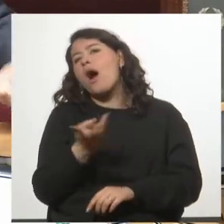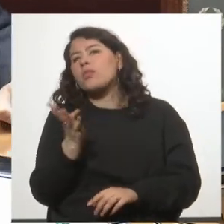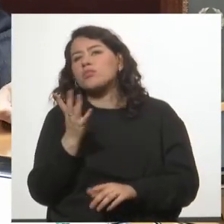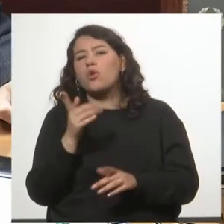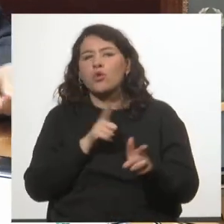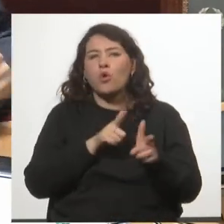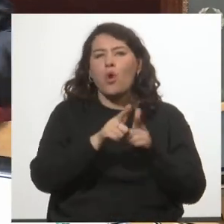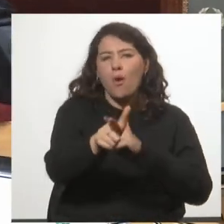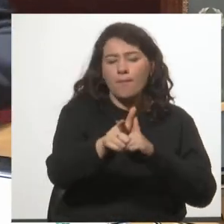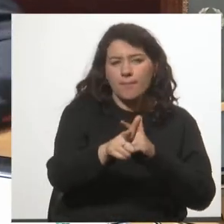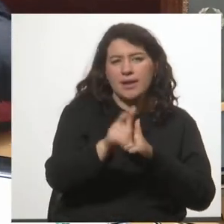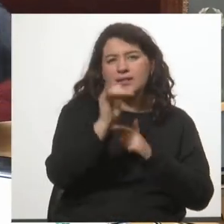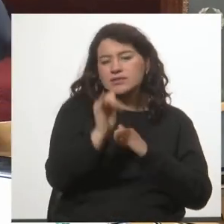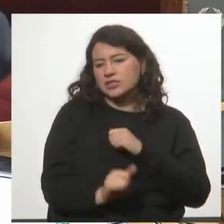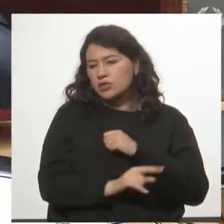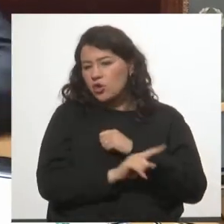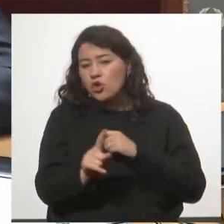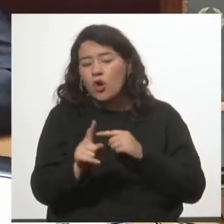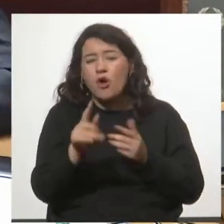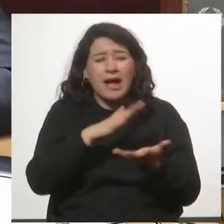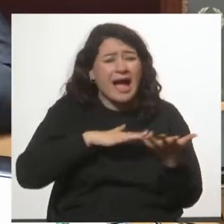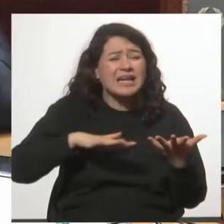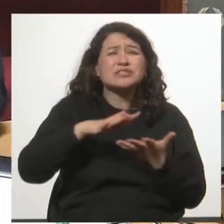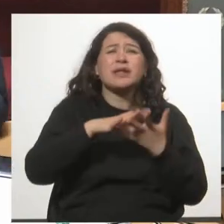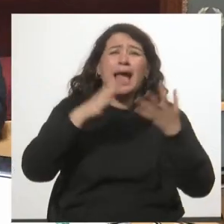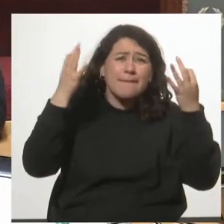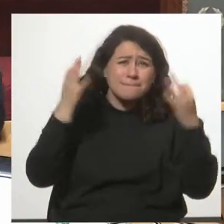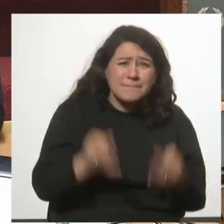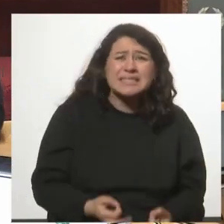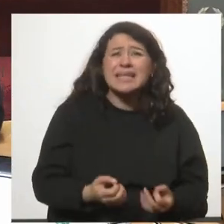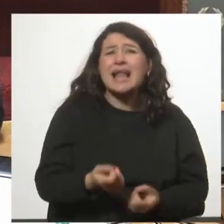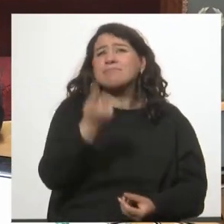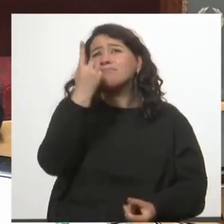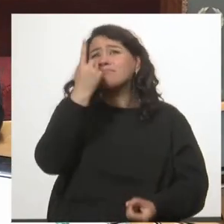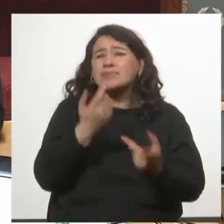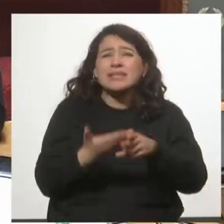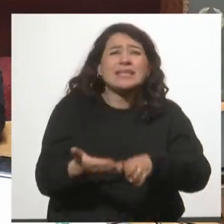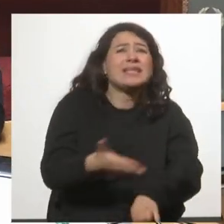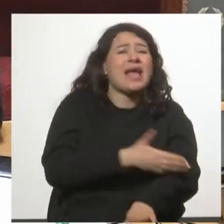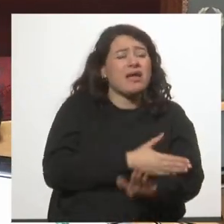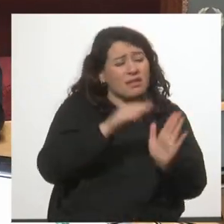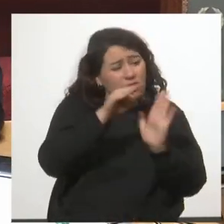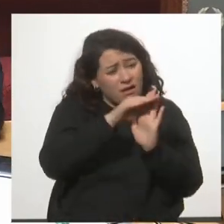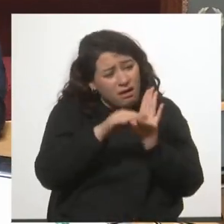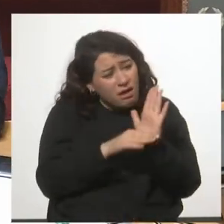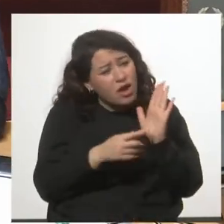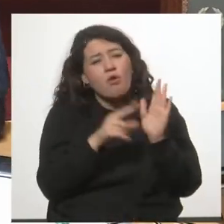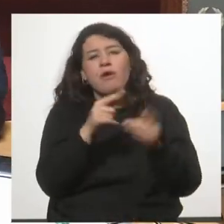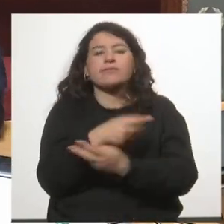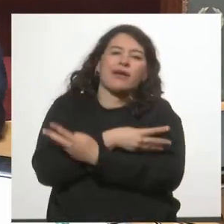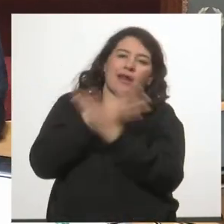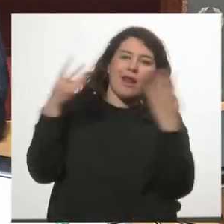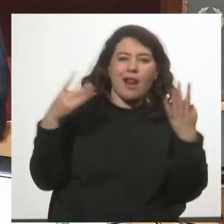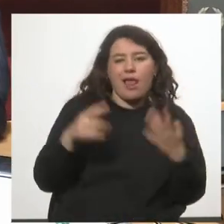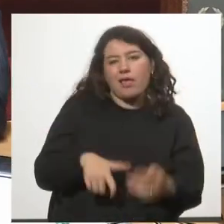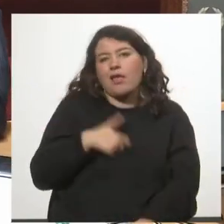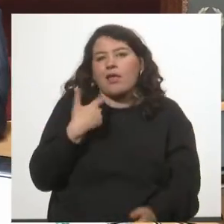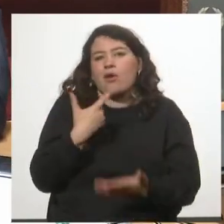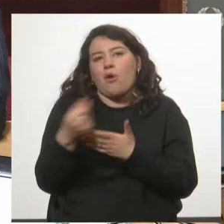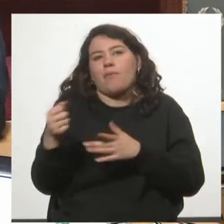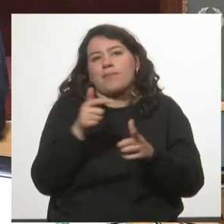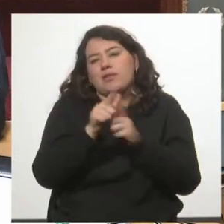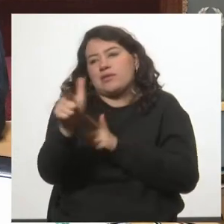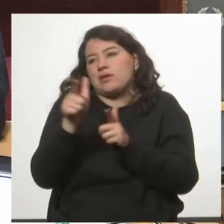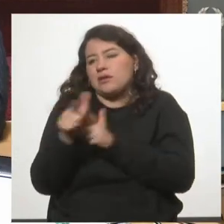compras directas por casos especial hicimos y taxativamente previstos no es en forma genérica que puedo hacer la